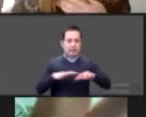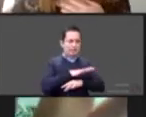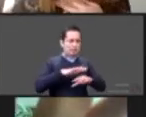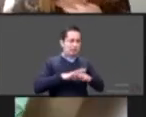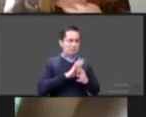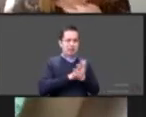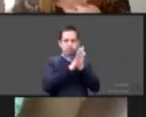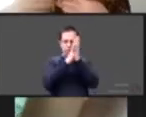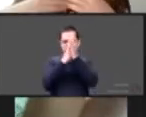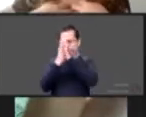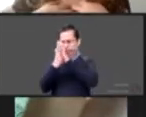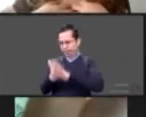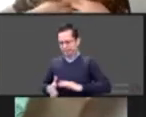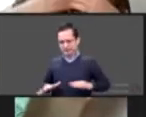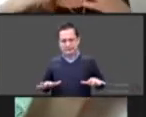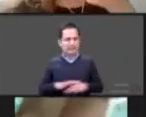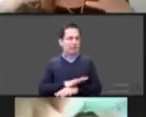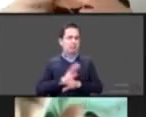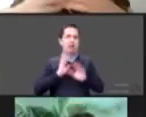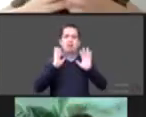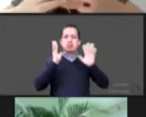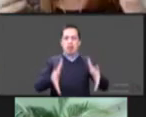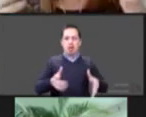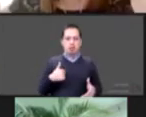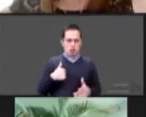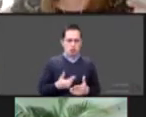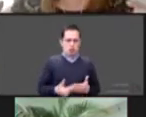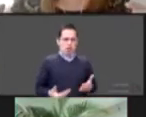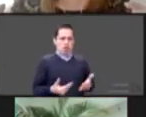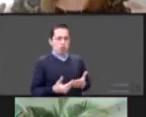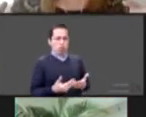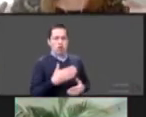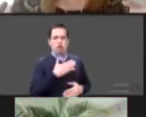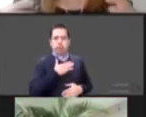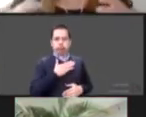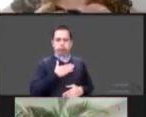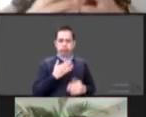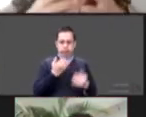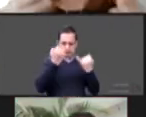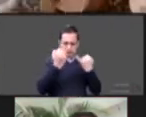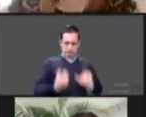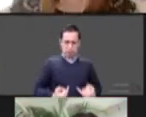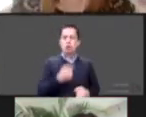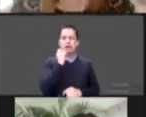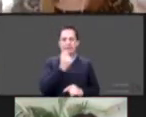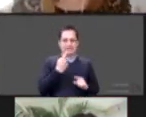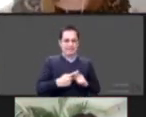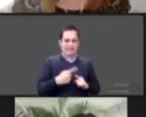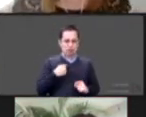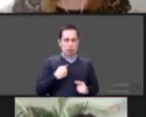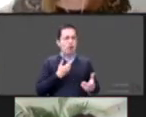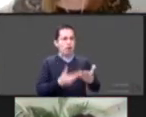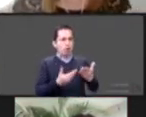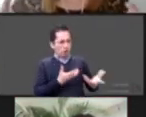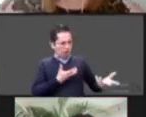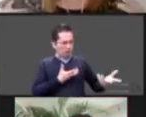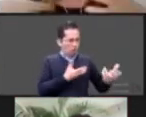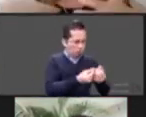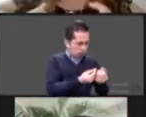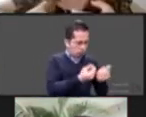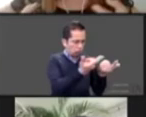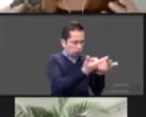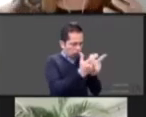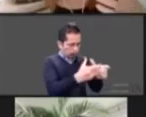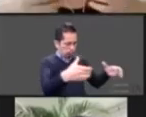que definía quién era yo en lo individual a quién soy yo en el colectivo y ese colectivo me importa, ¿no?